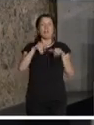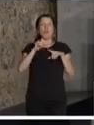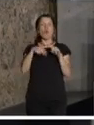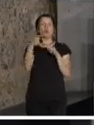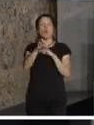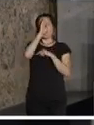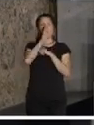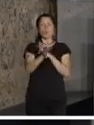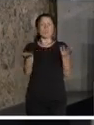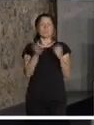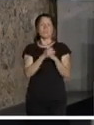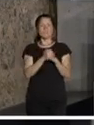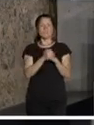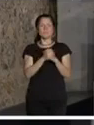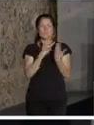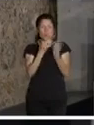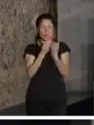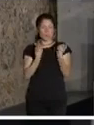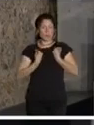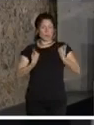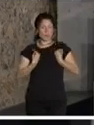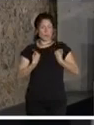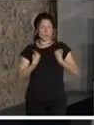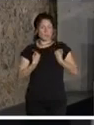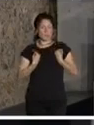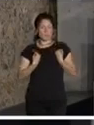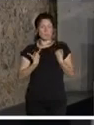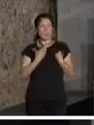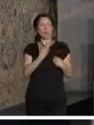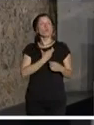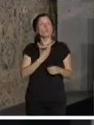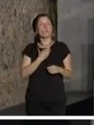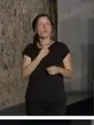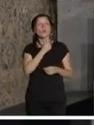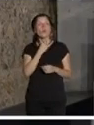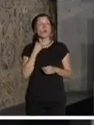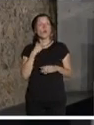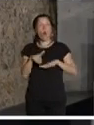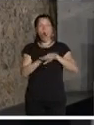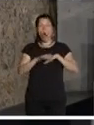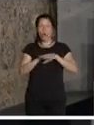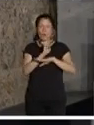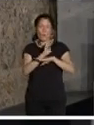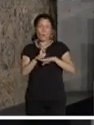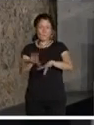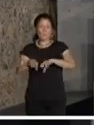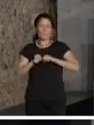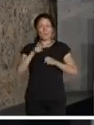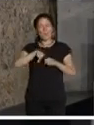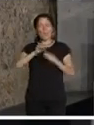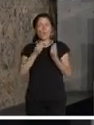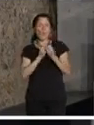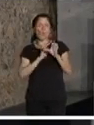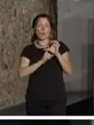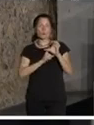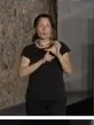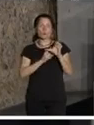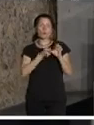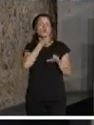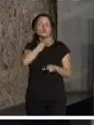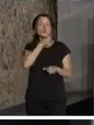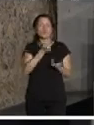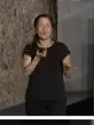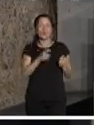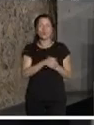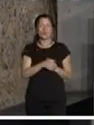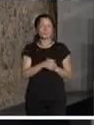consecuencias directas de la connivencia de la convivencia del ayuntamiento de badajoz gobernado por el PP y de la junta de extremadura gobernadores por el